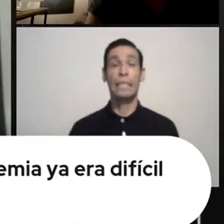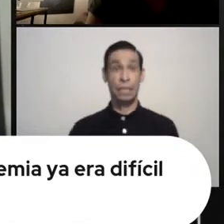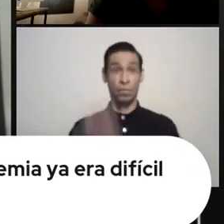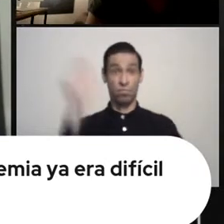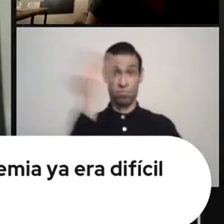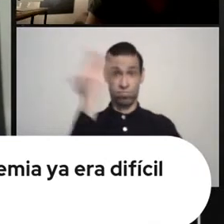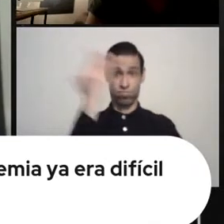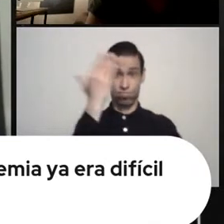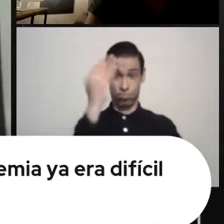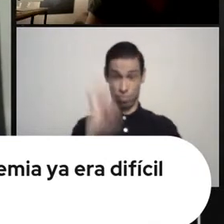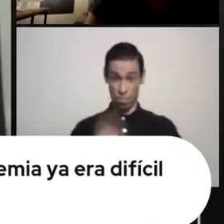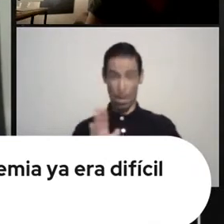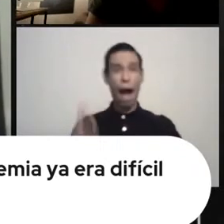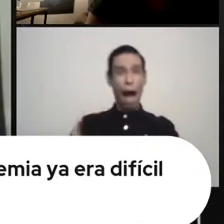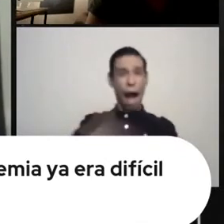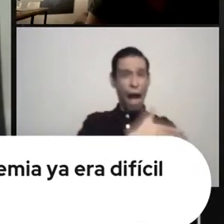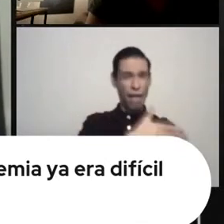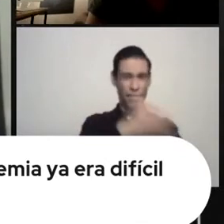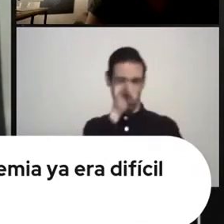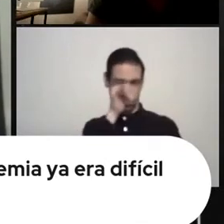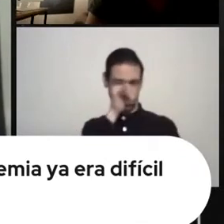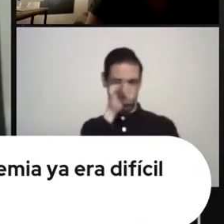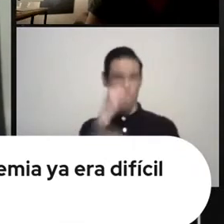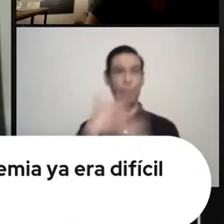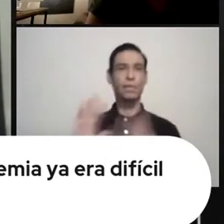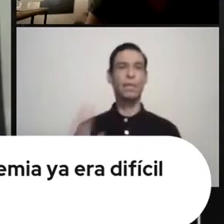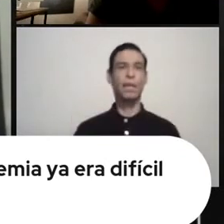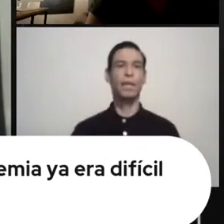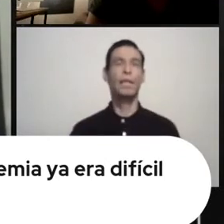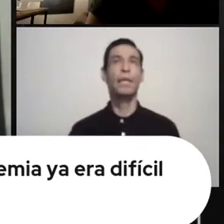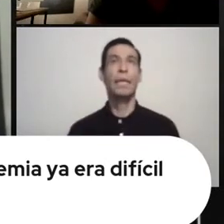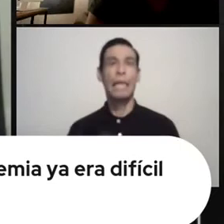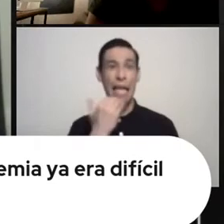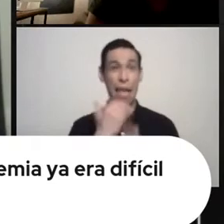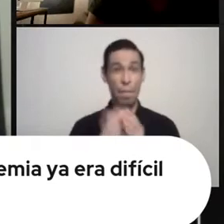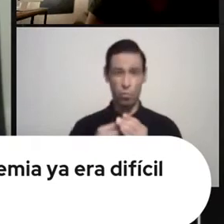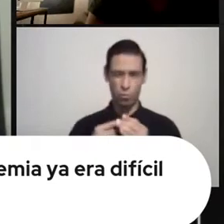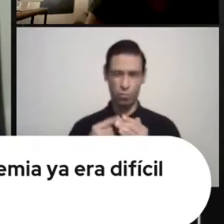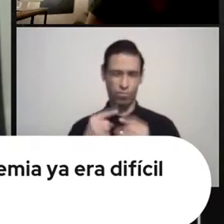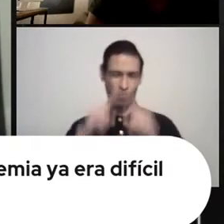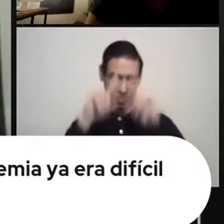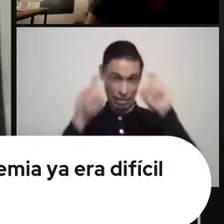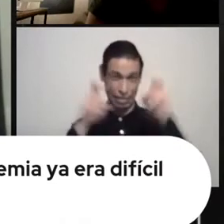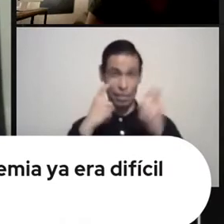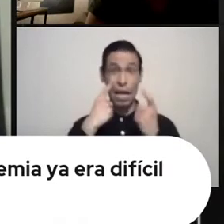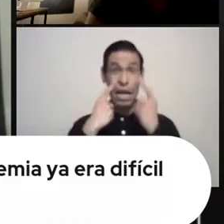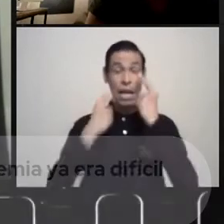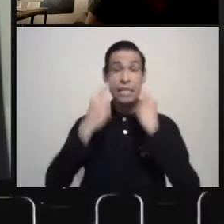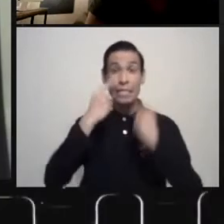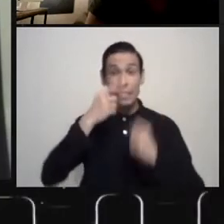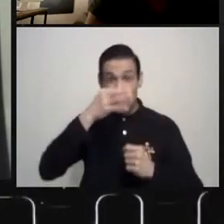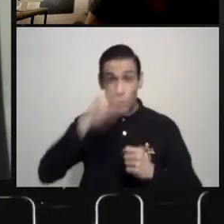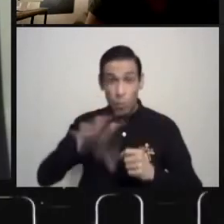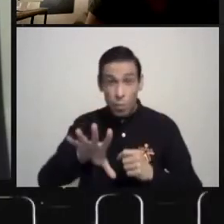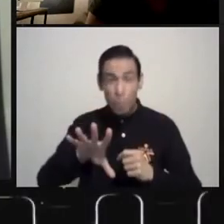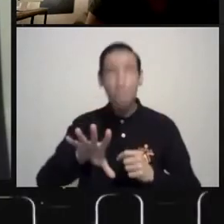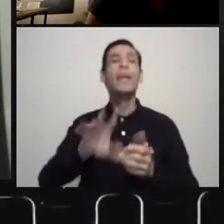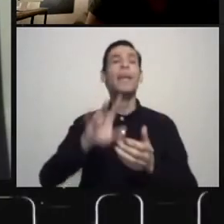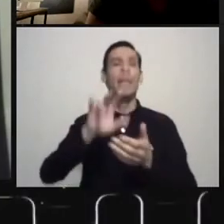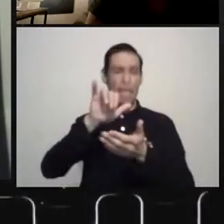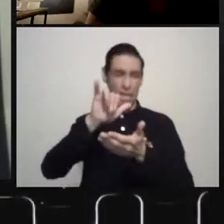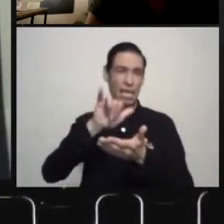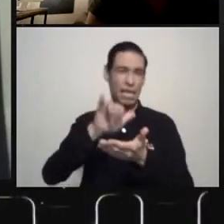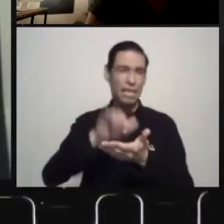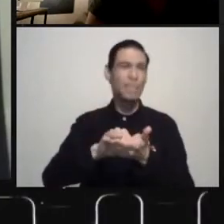pues digamos que Llanto Maldito, pues uno de los socios es Cine Colombia, entonces ya había un compromiso